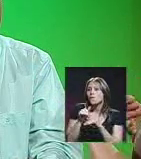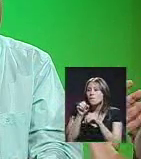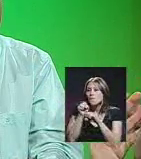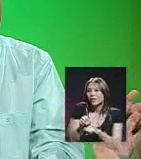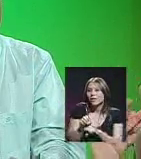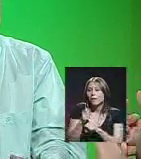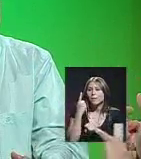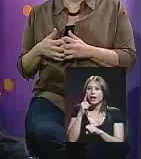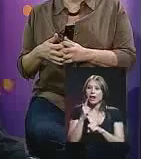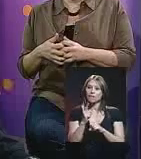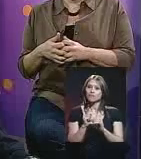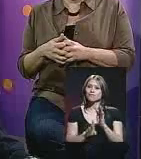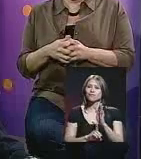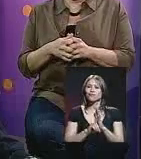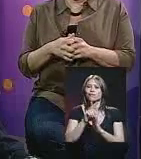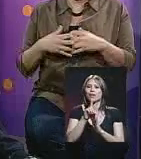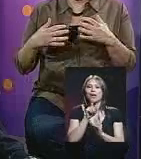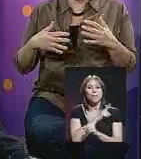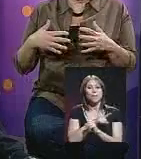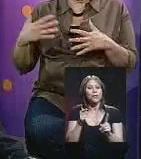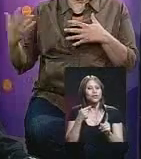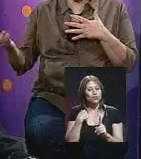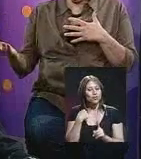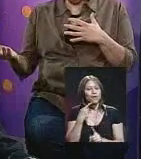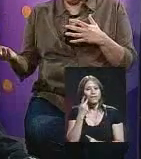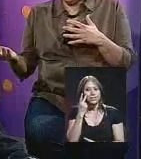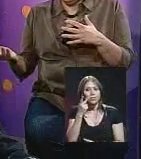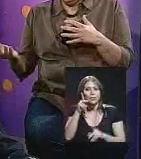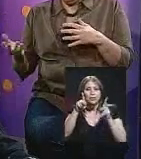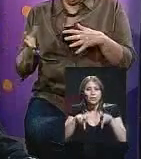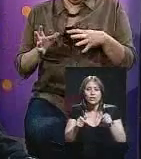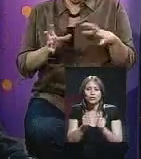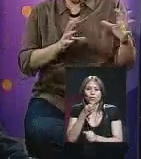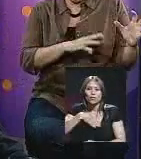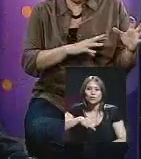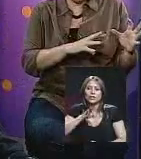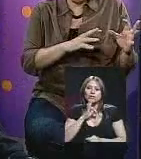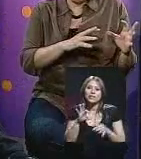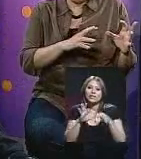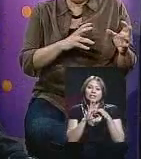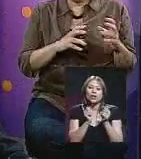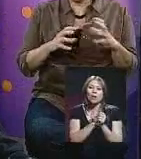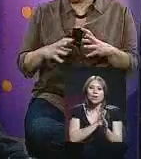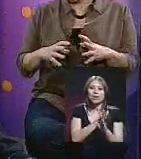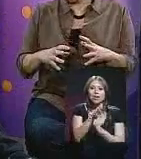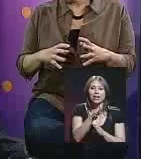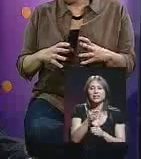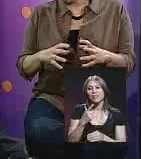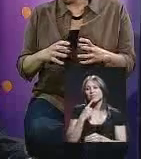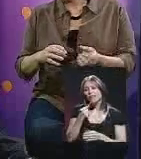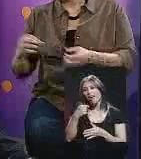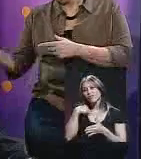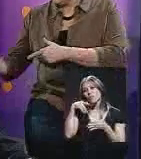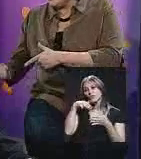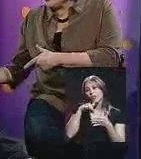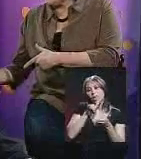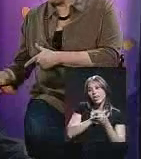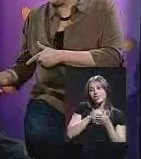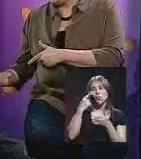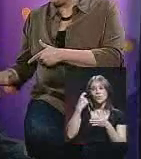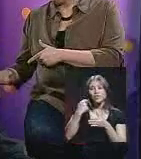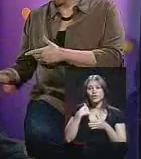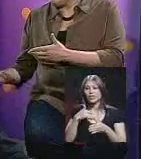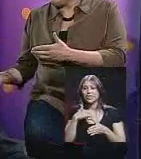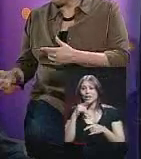pero sí yo he encontrado historias de frustración en cuanto a carreras. Bien. Bueno, estudié esto porque no me sentía capaz de estudiar lo